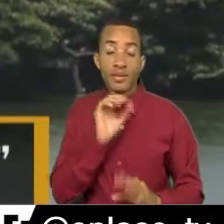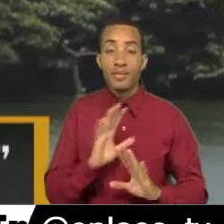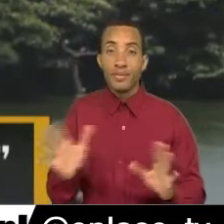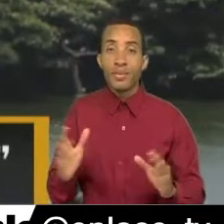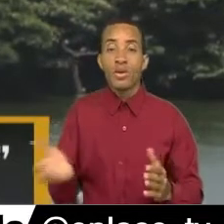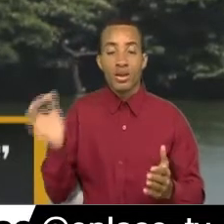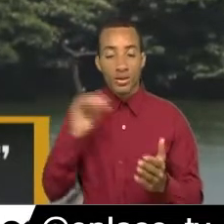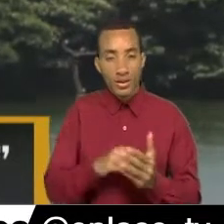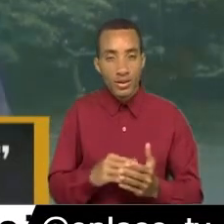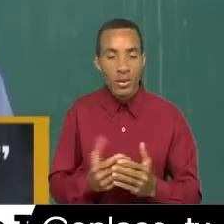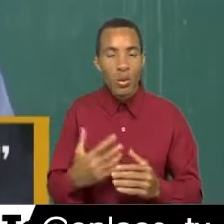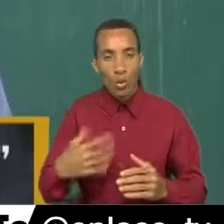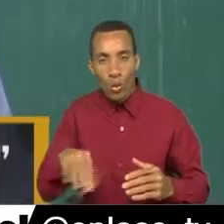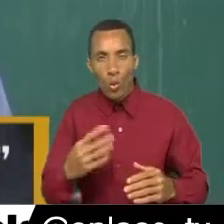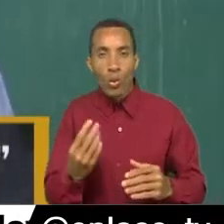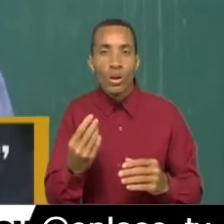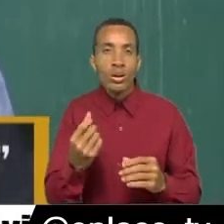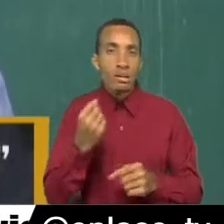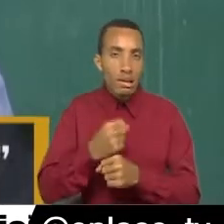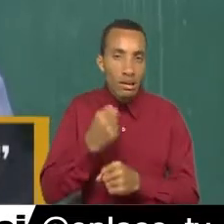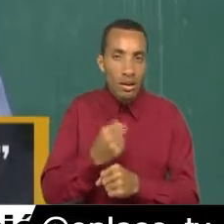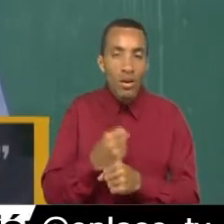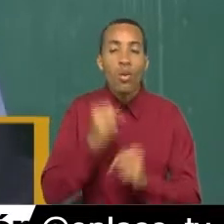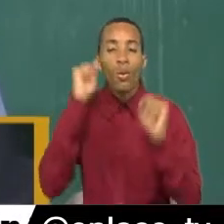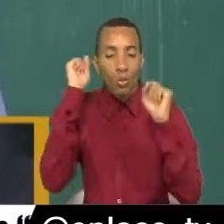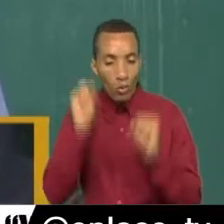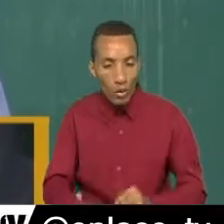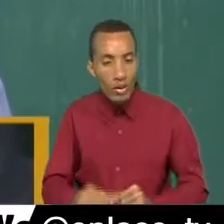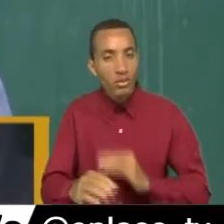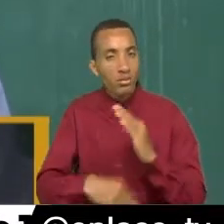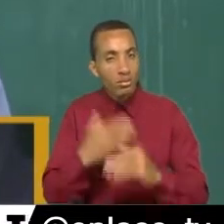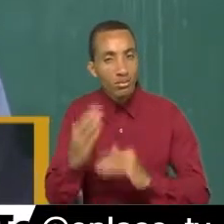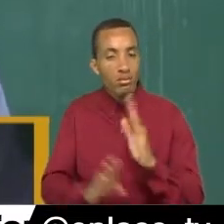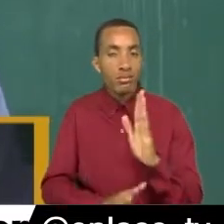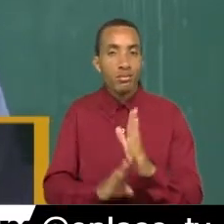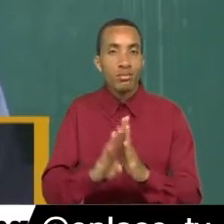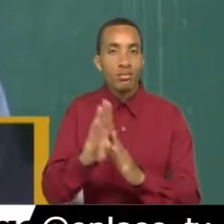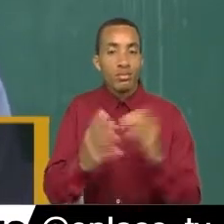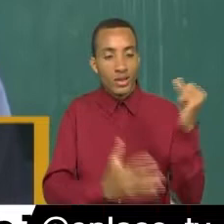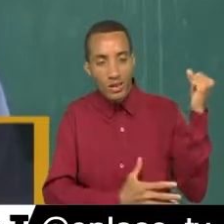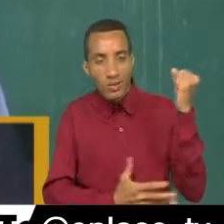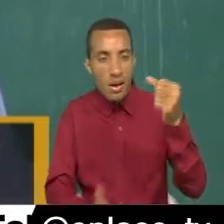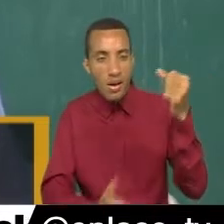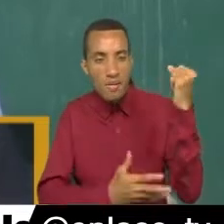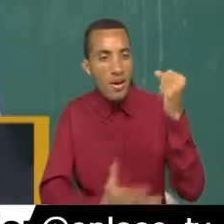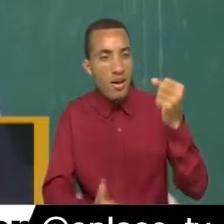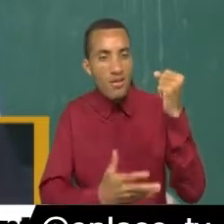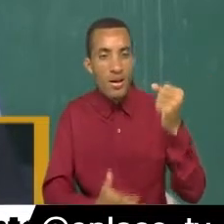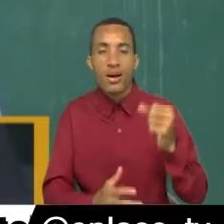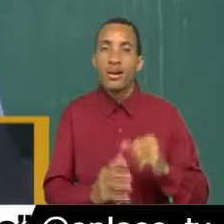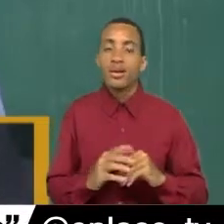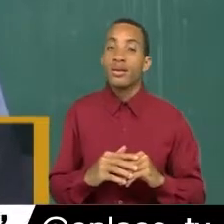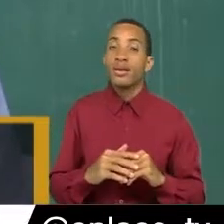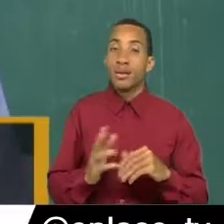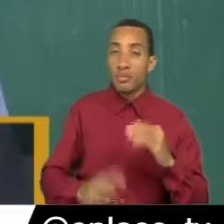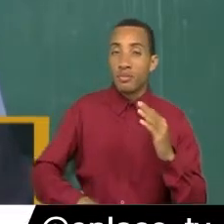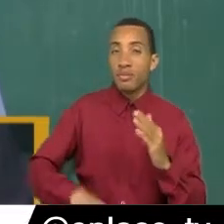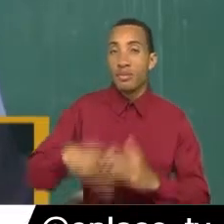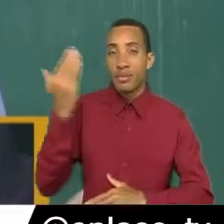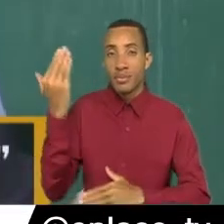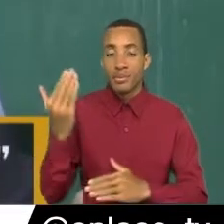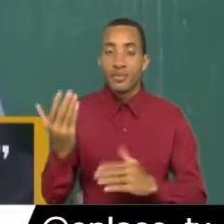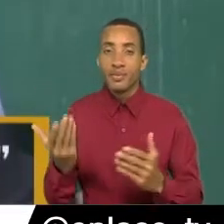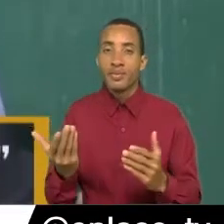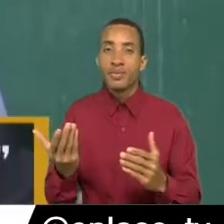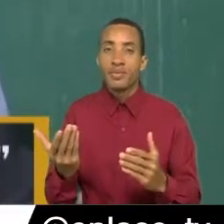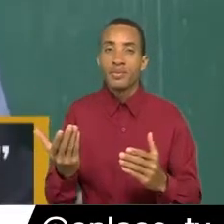empleo, lo que va a permitir atraer más inversión para la ciudad de Barranca Bermeja y sobre todo empezar a desarrollar ese concepto